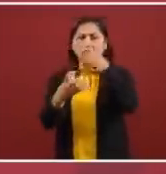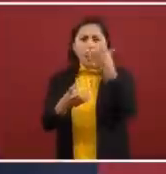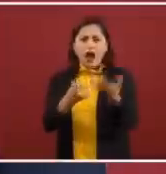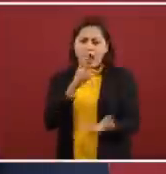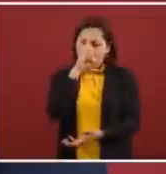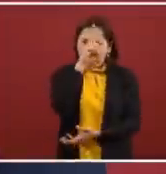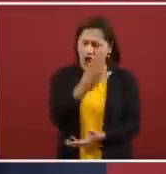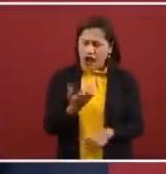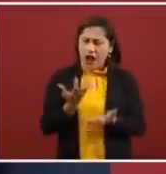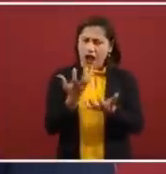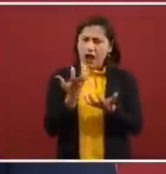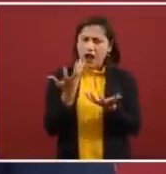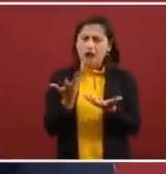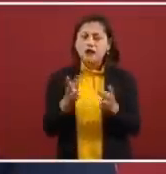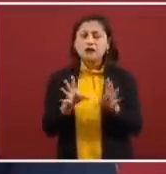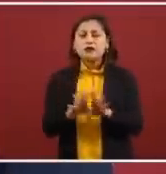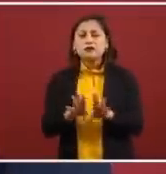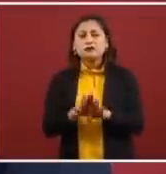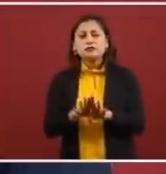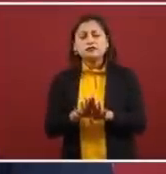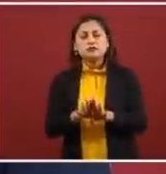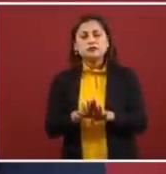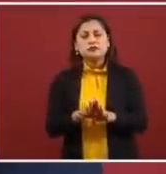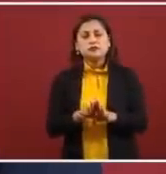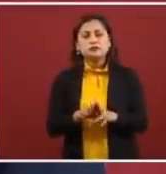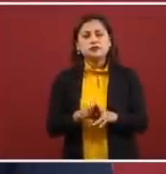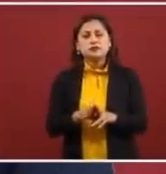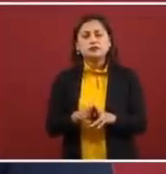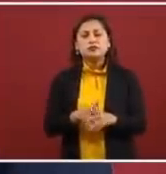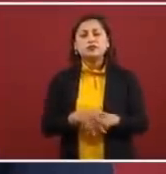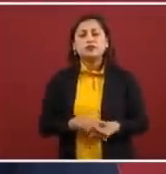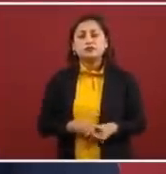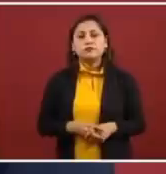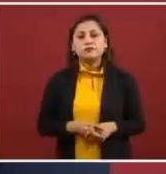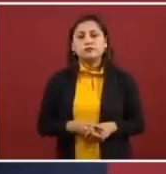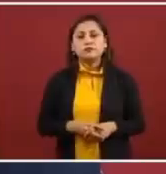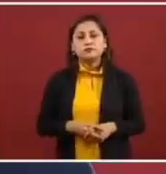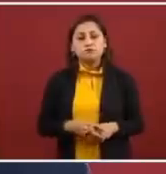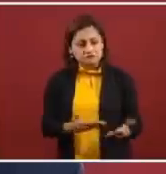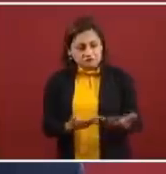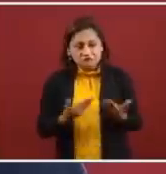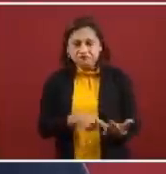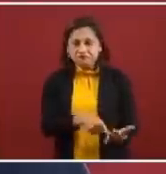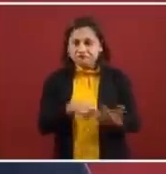qué era necesario mostrar los pantalones